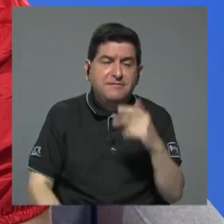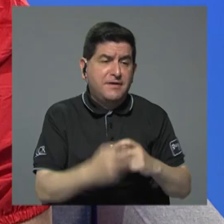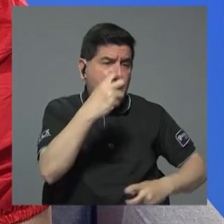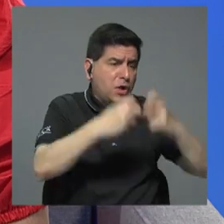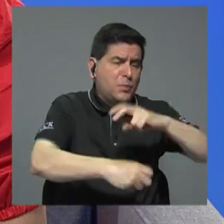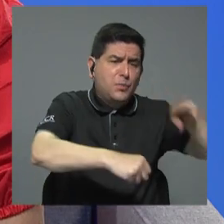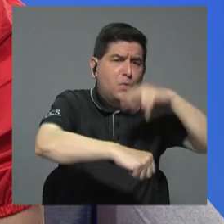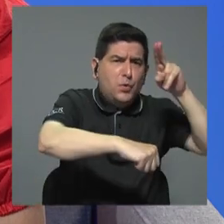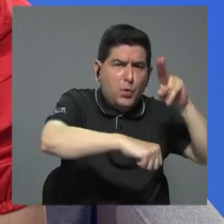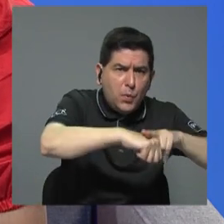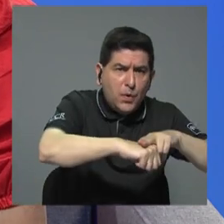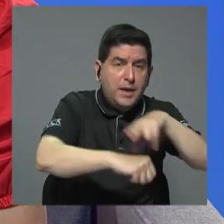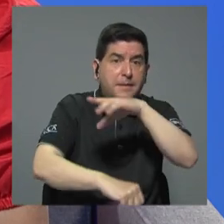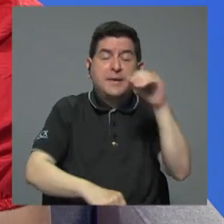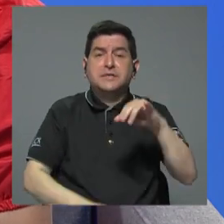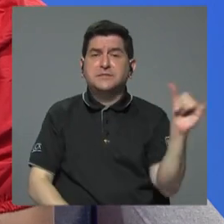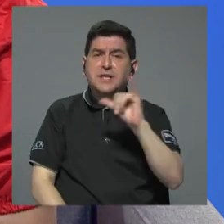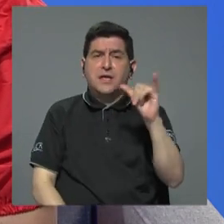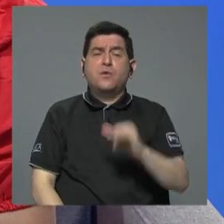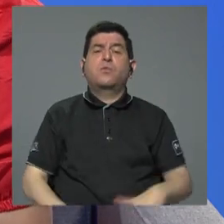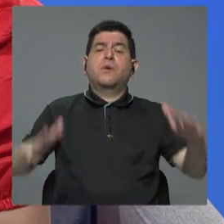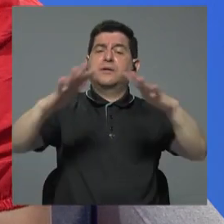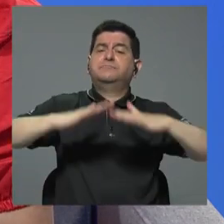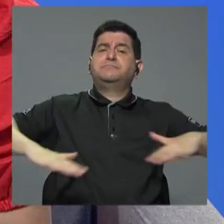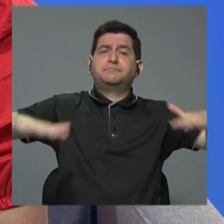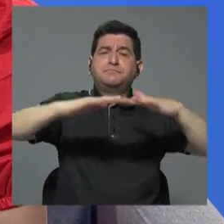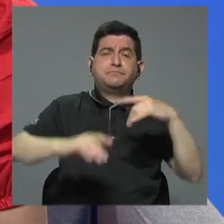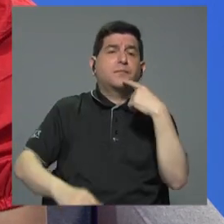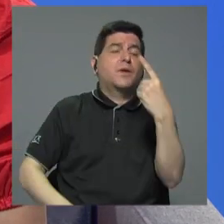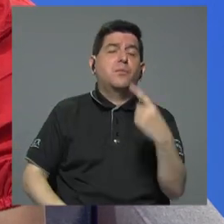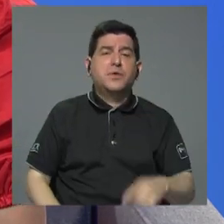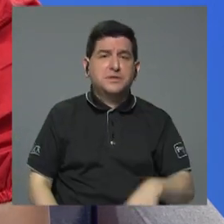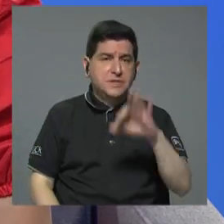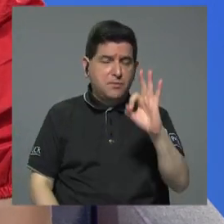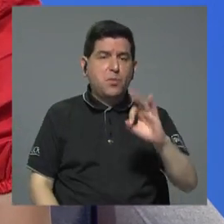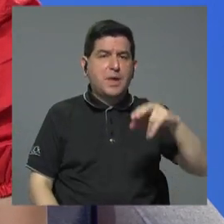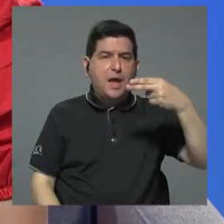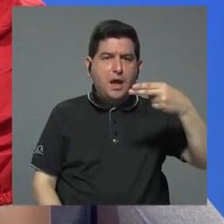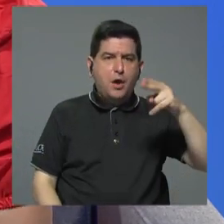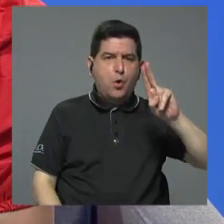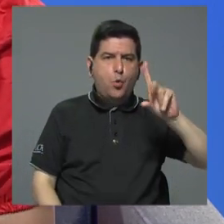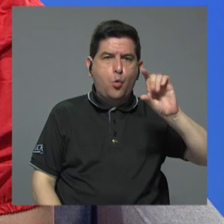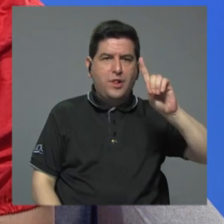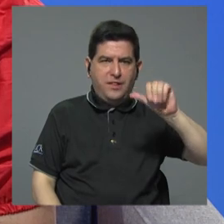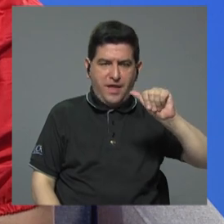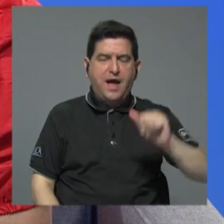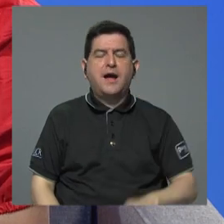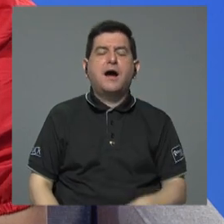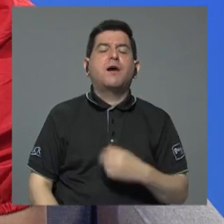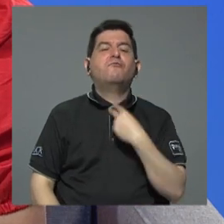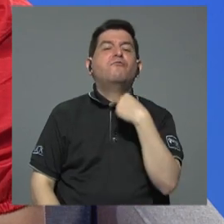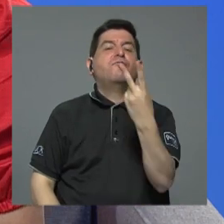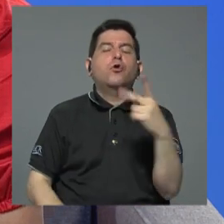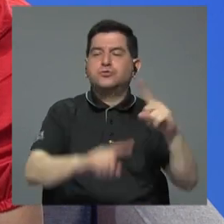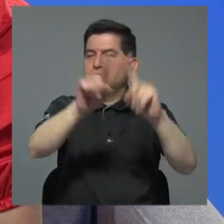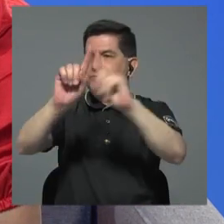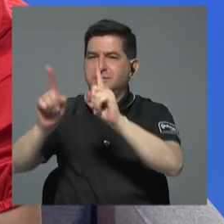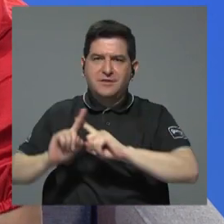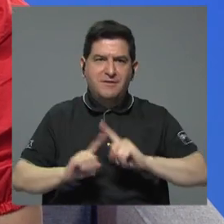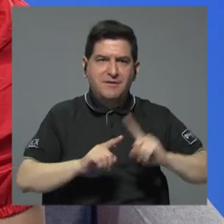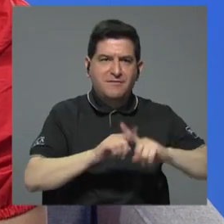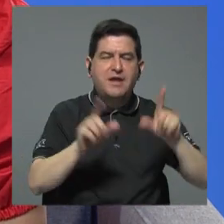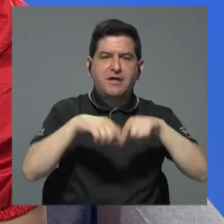problemas nacionales y bueno, y también un espacio, como bien decía Hulda, para darle participación y voz a los